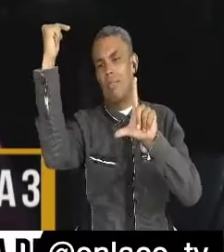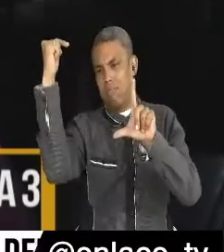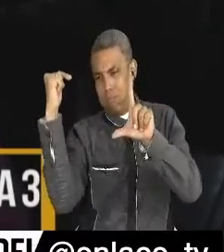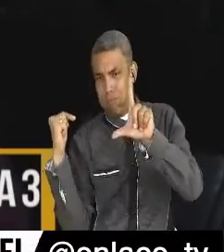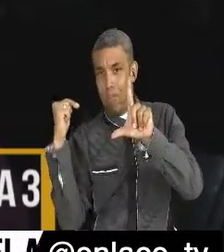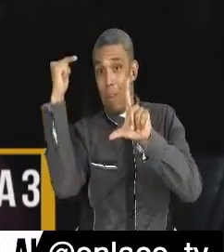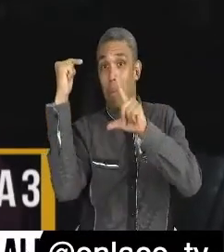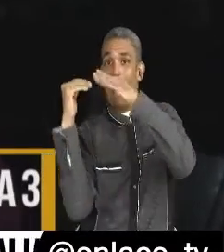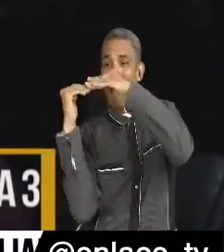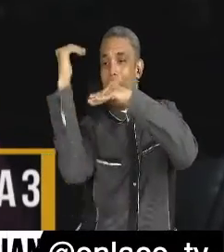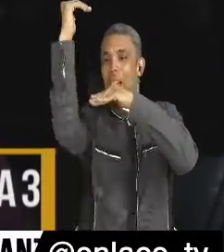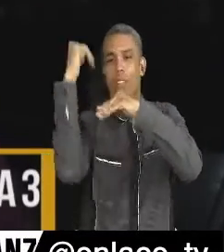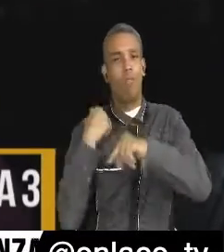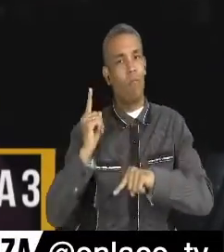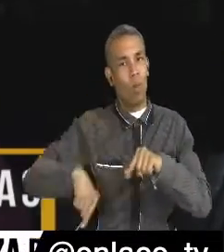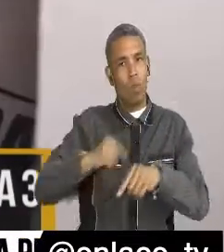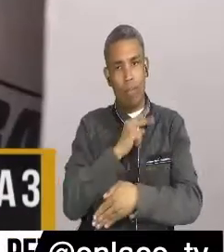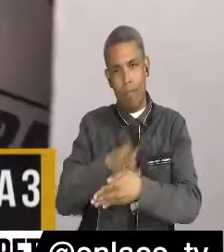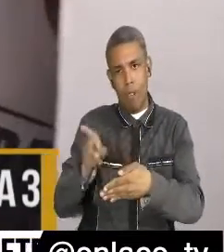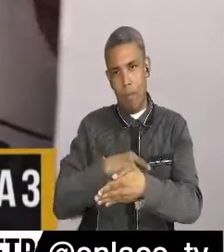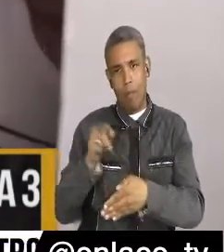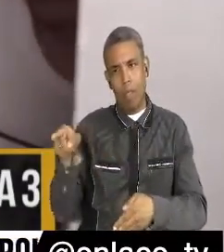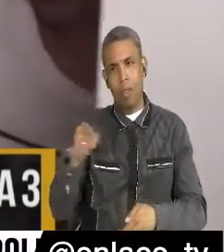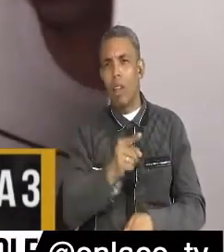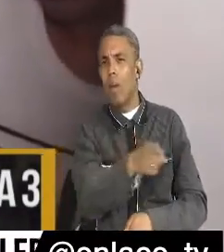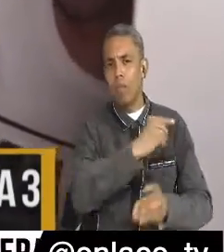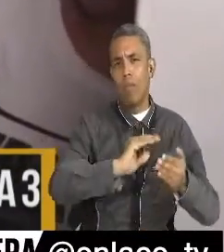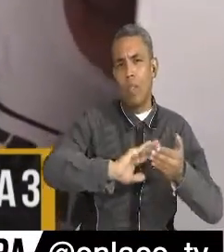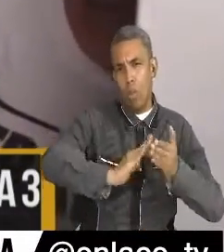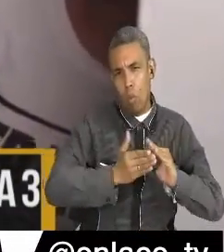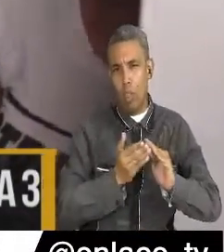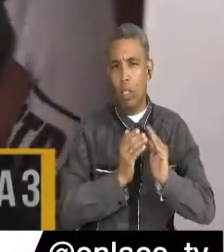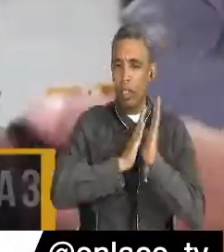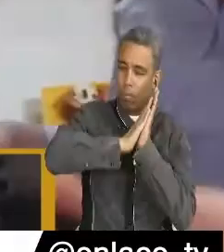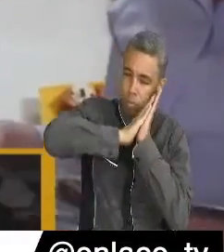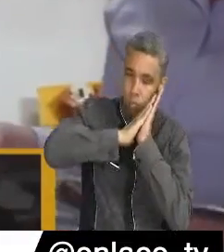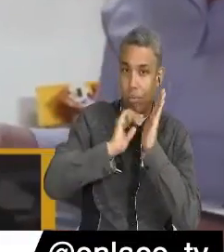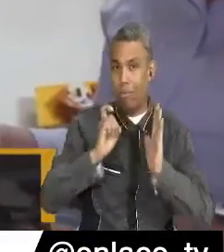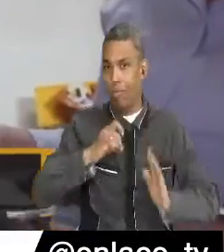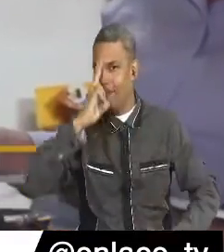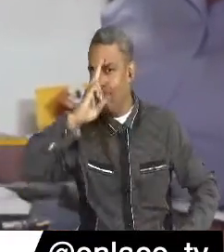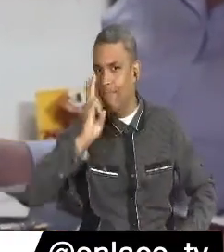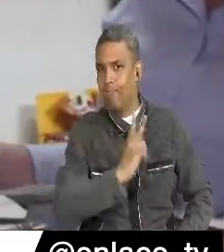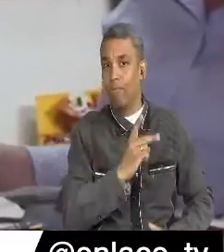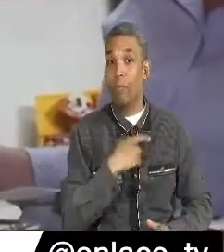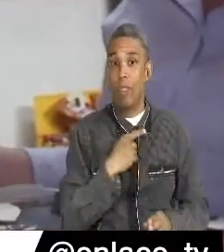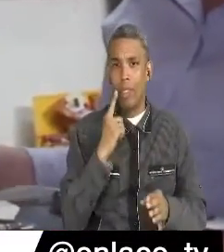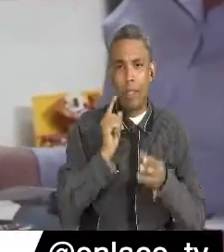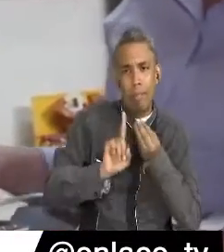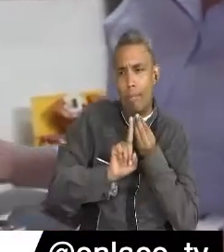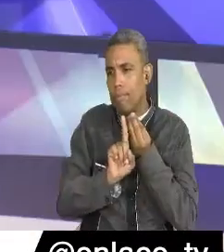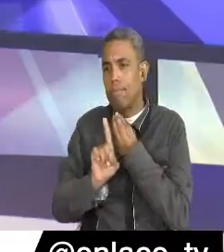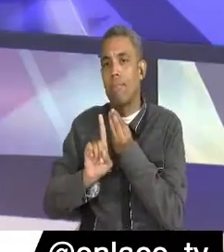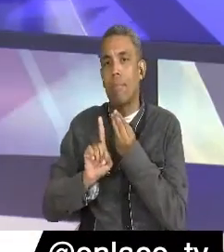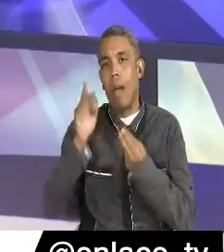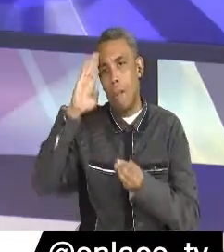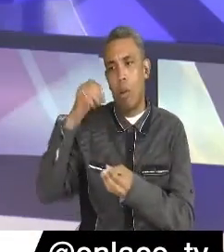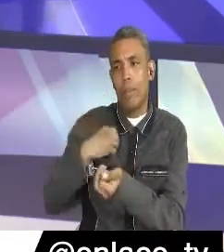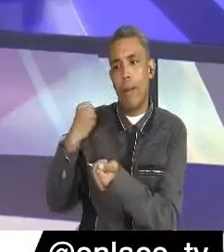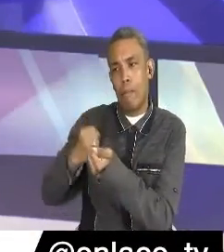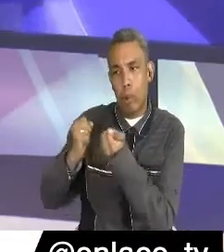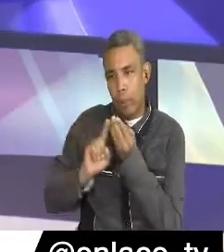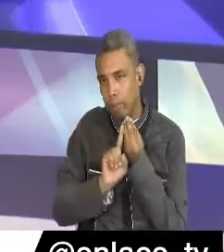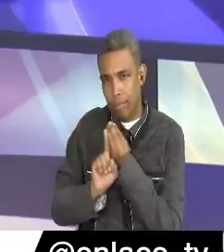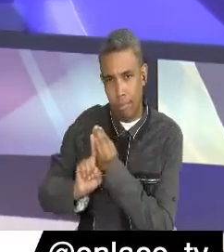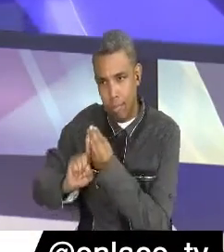también descansar en ese momento de la noche, ¿no? del día como tal. Esas acciones estuvieron acompañadas por uniformados de la Policía Nacional.